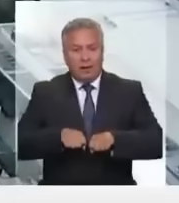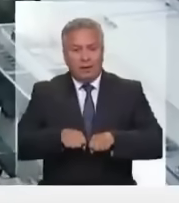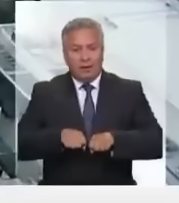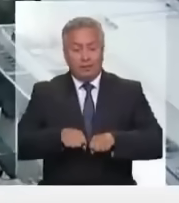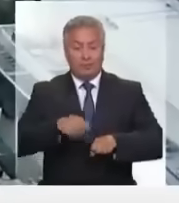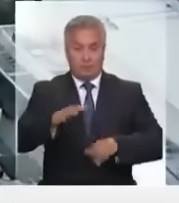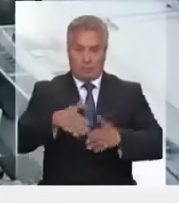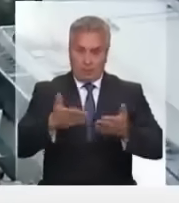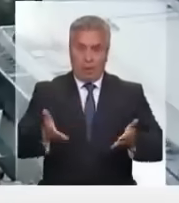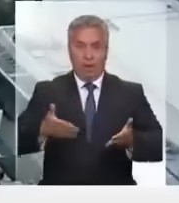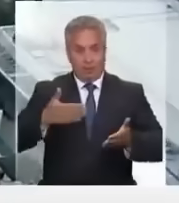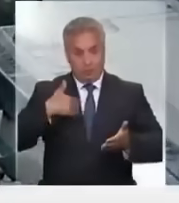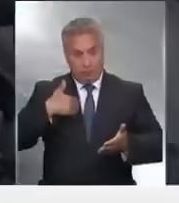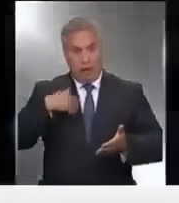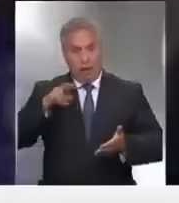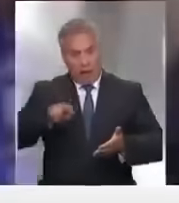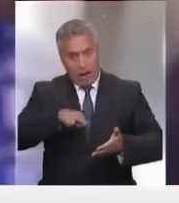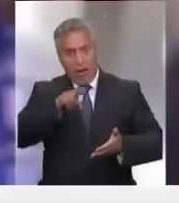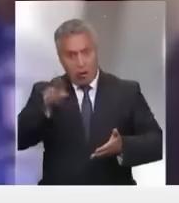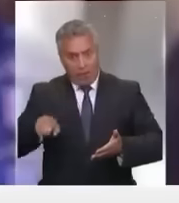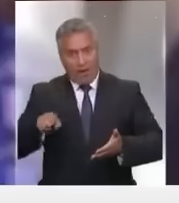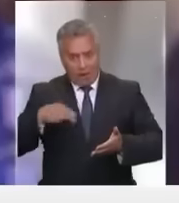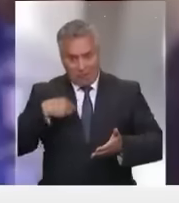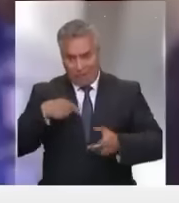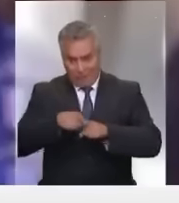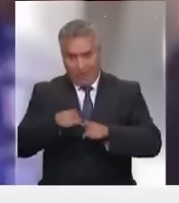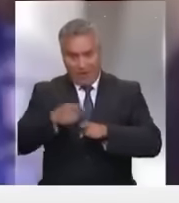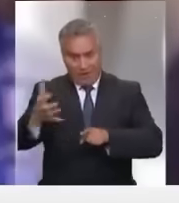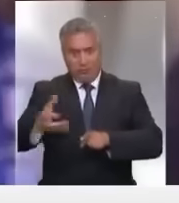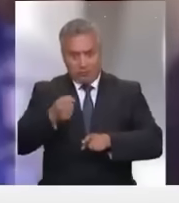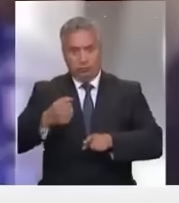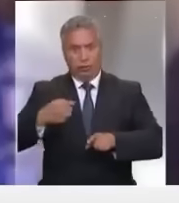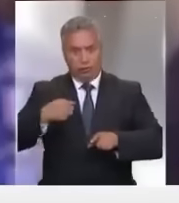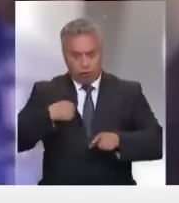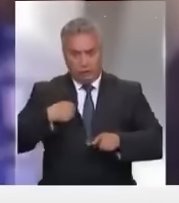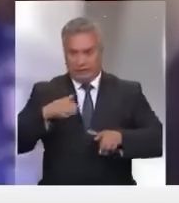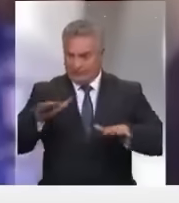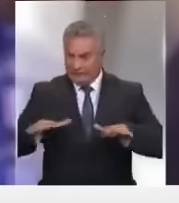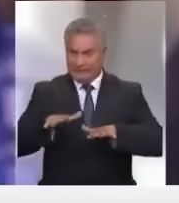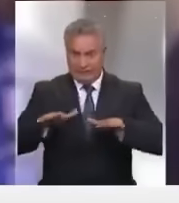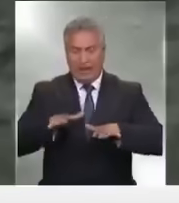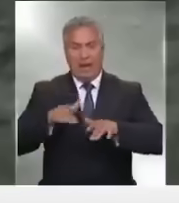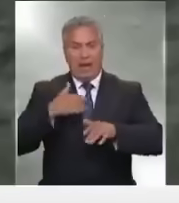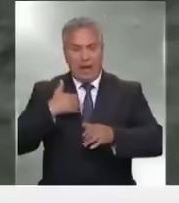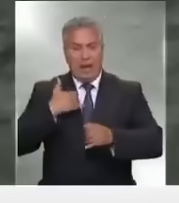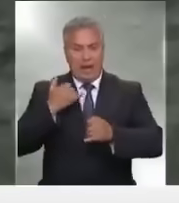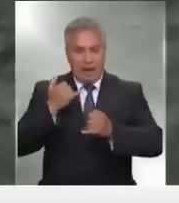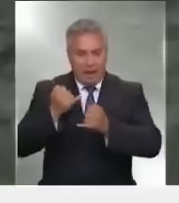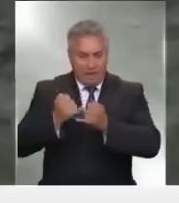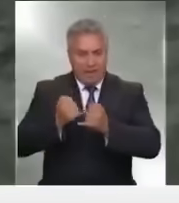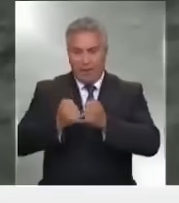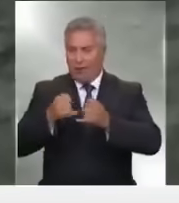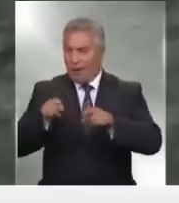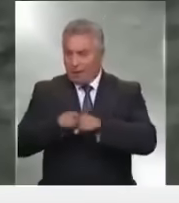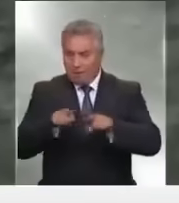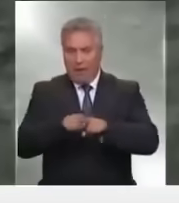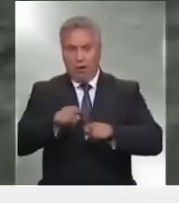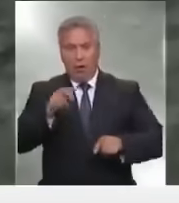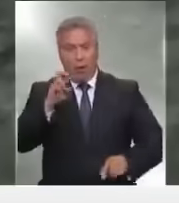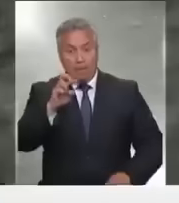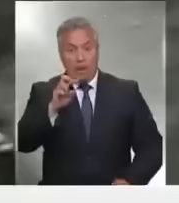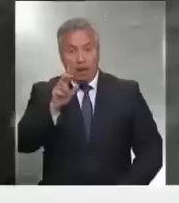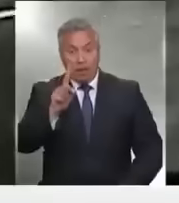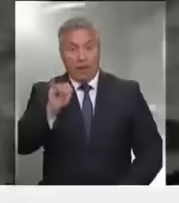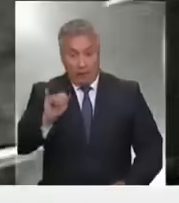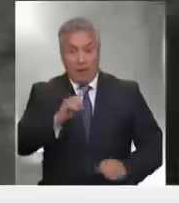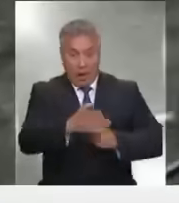Nosotros recuperamos la bicicleta y la gestión fue nuestra. Mía, de mi hermano, de los amigos. La PDI, si bien es cierto, nos